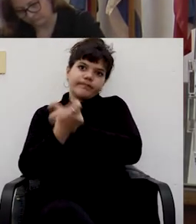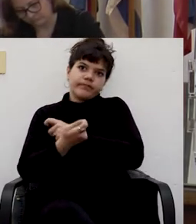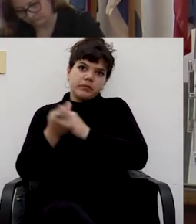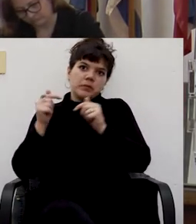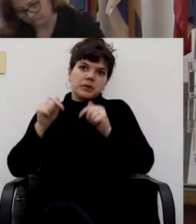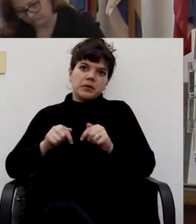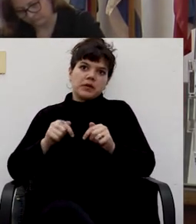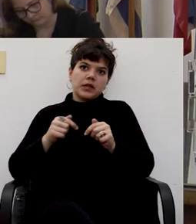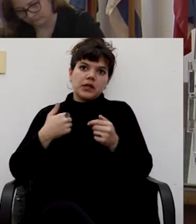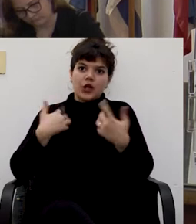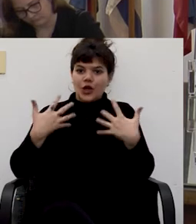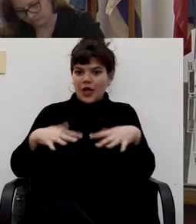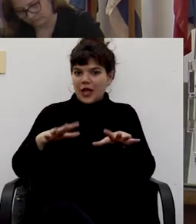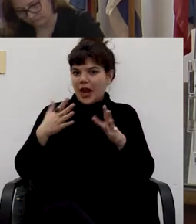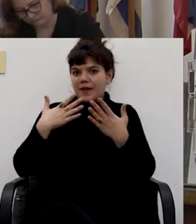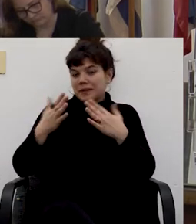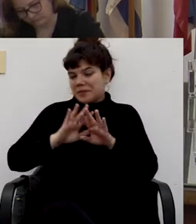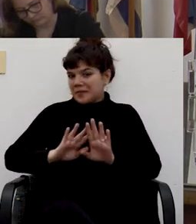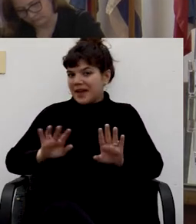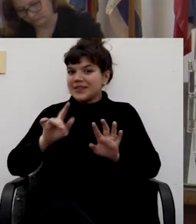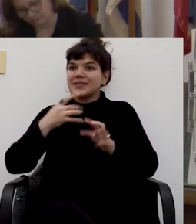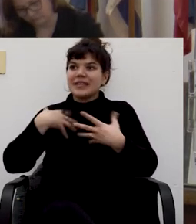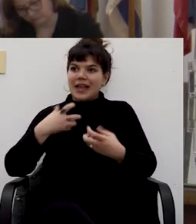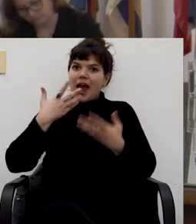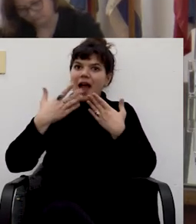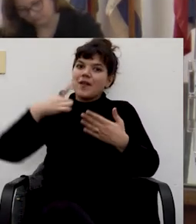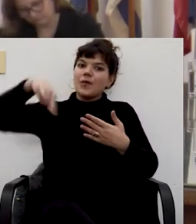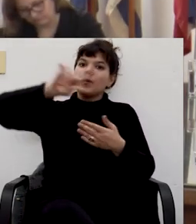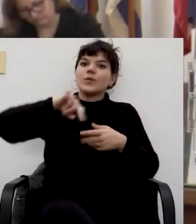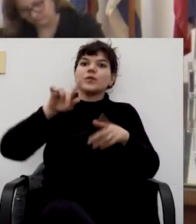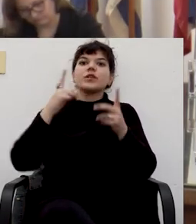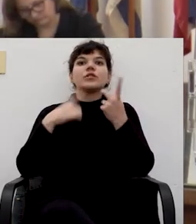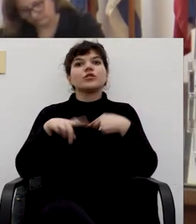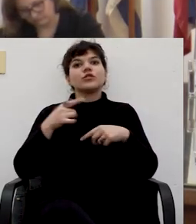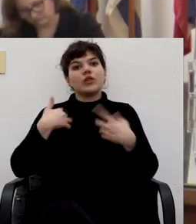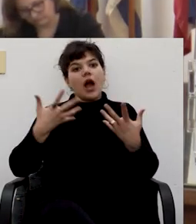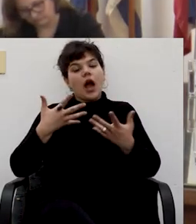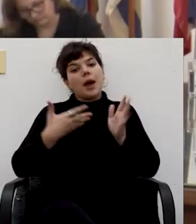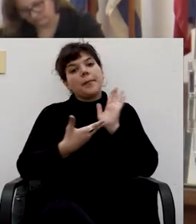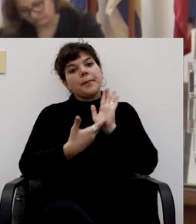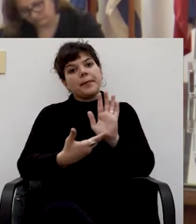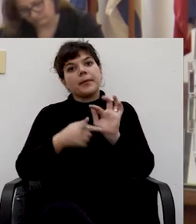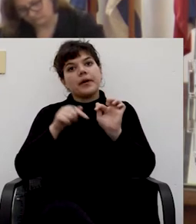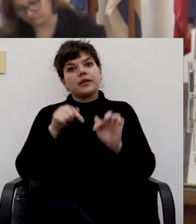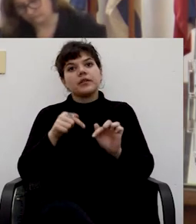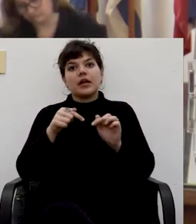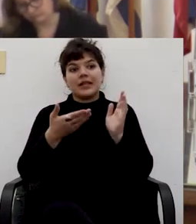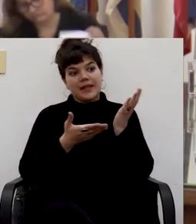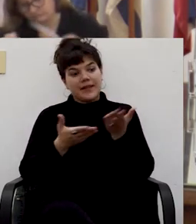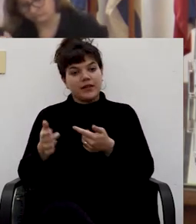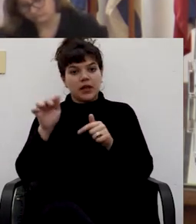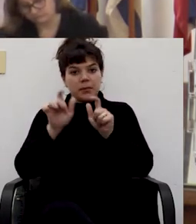Sin querer tomar demasiado tiempo más, entonces voy a hacer una breve presentación de las personas